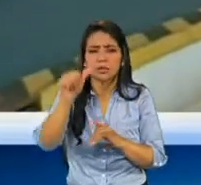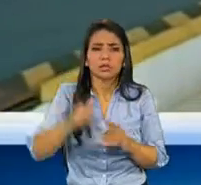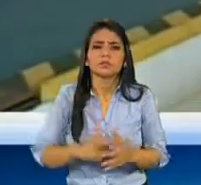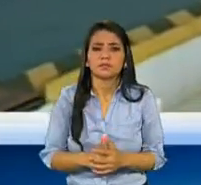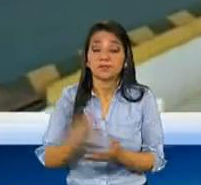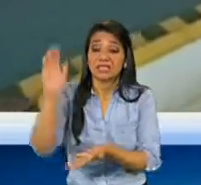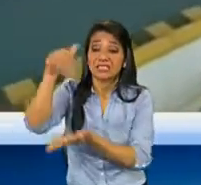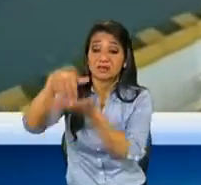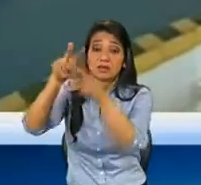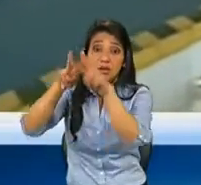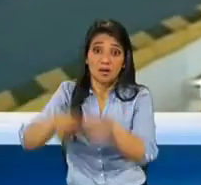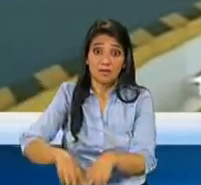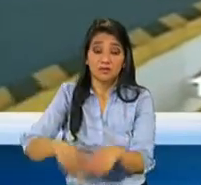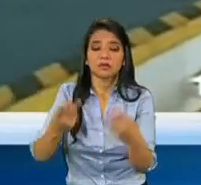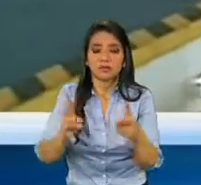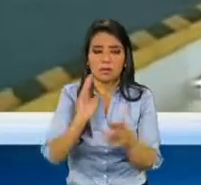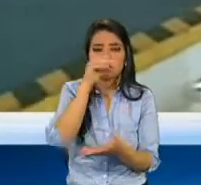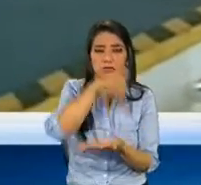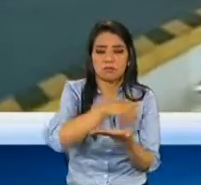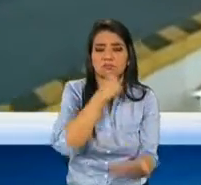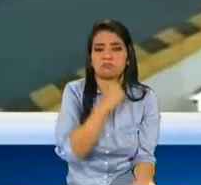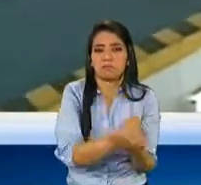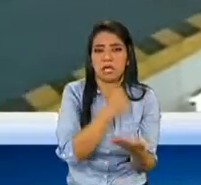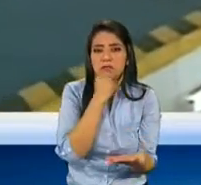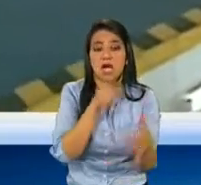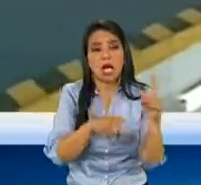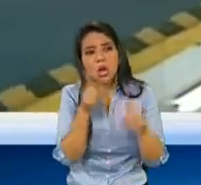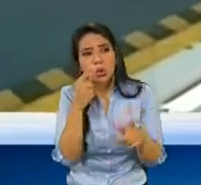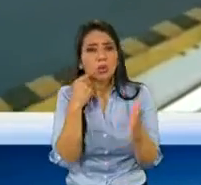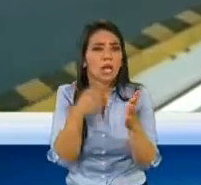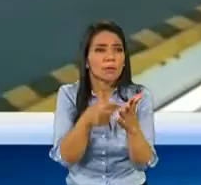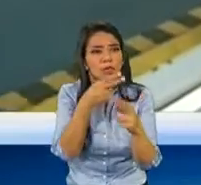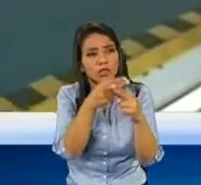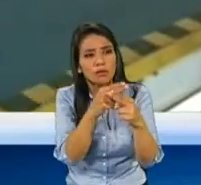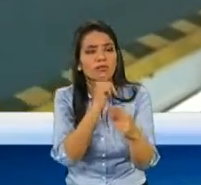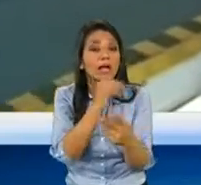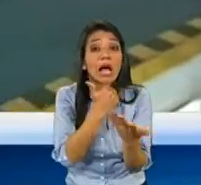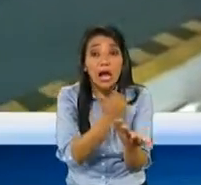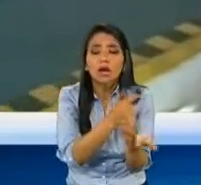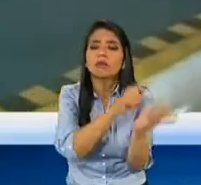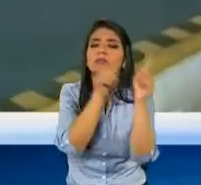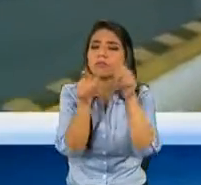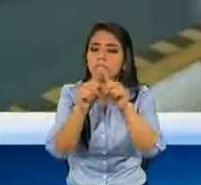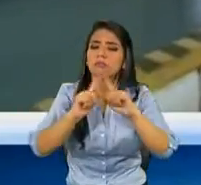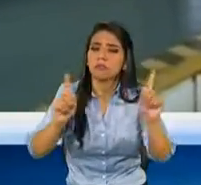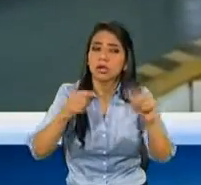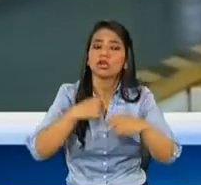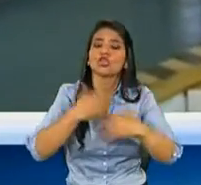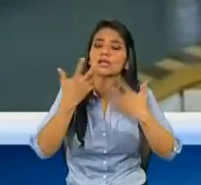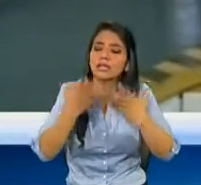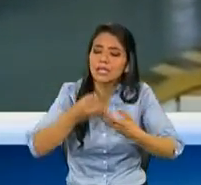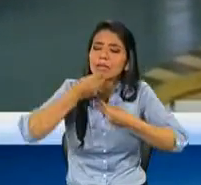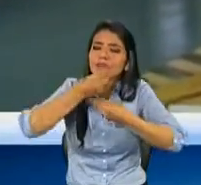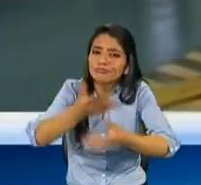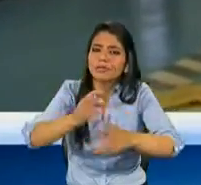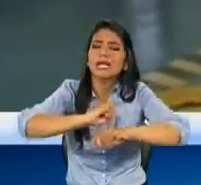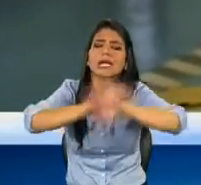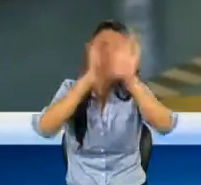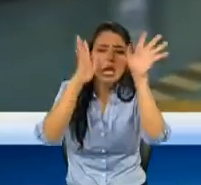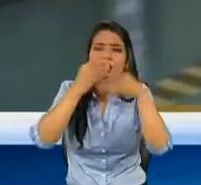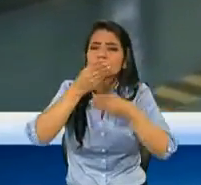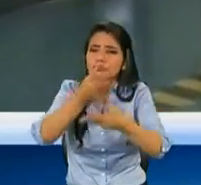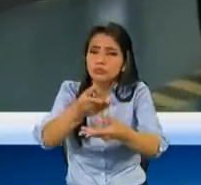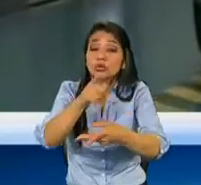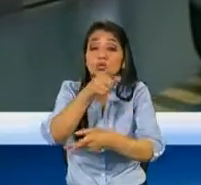matriculación para aquellas personas que aún no tengan su traspaso de dominio que le falta alguna cosa pero les insisto y quiero hacer mucho énfasis en este tema